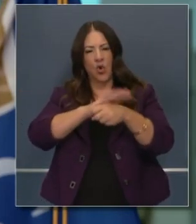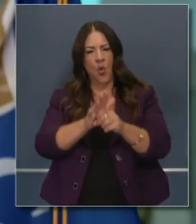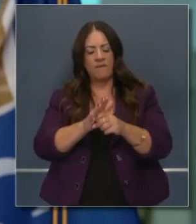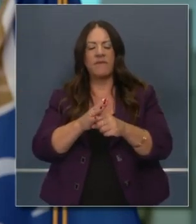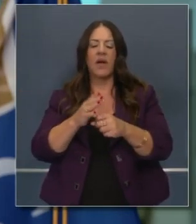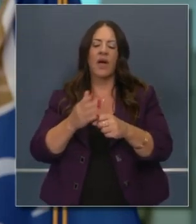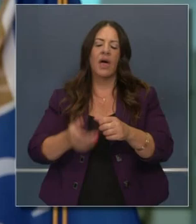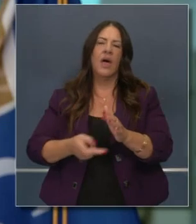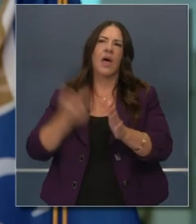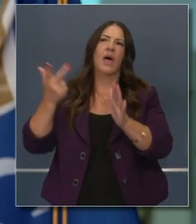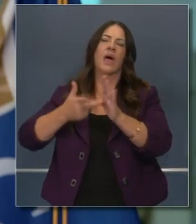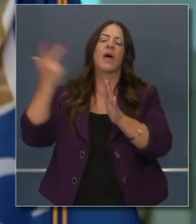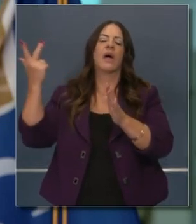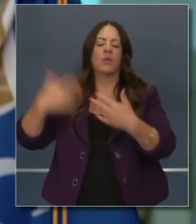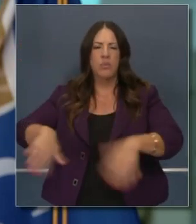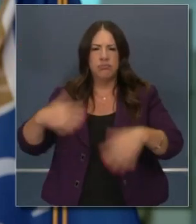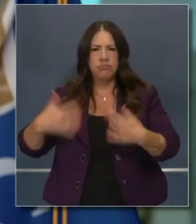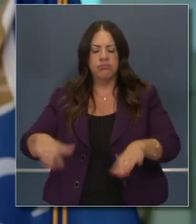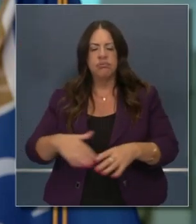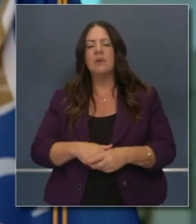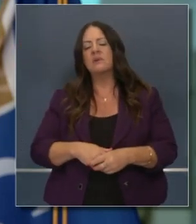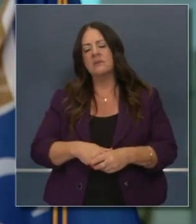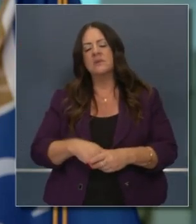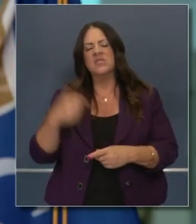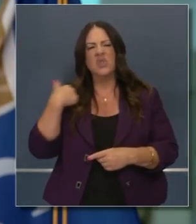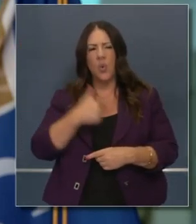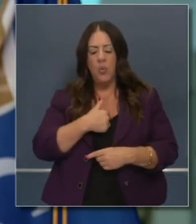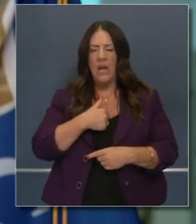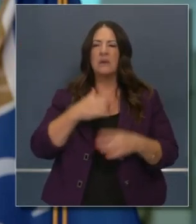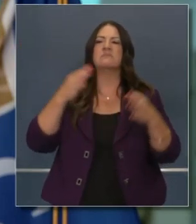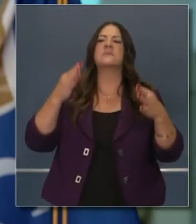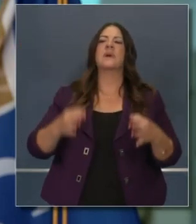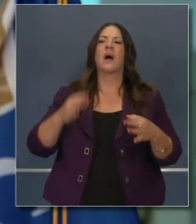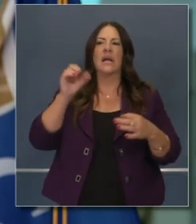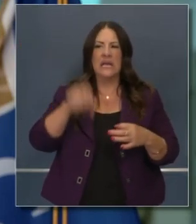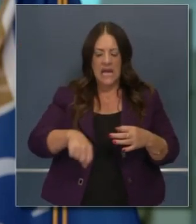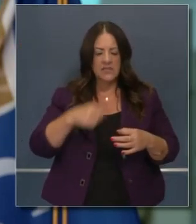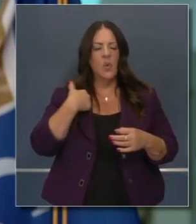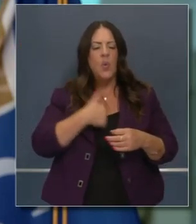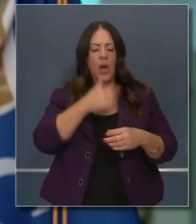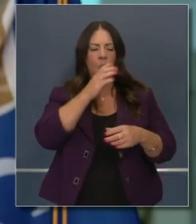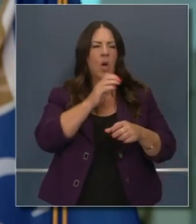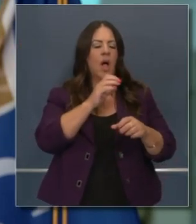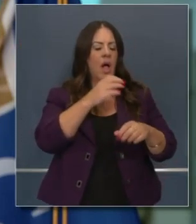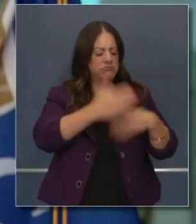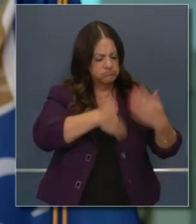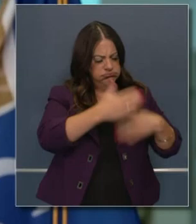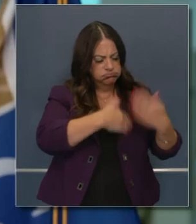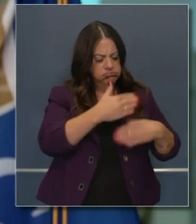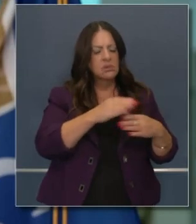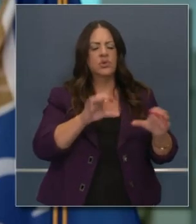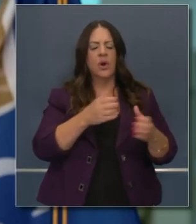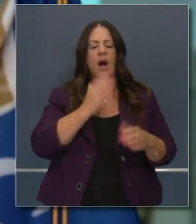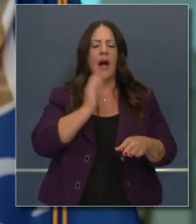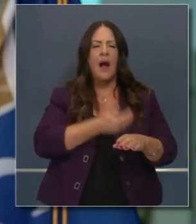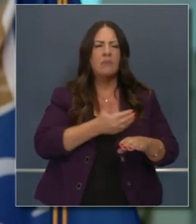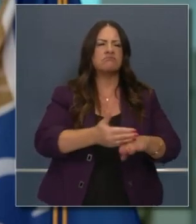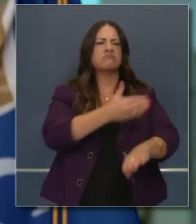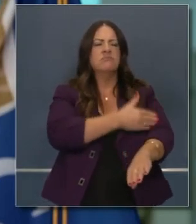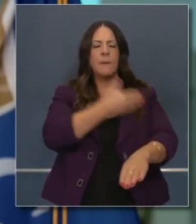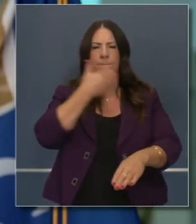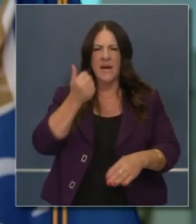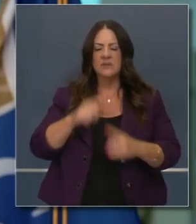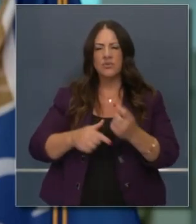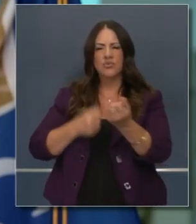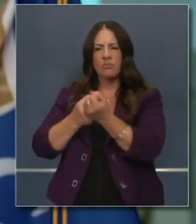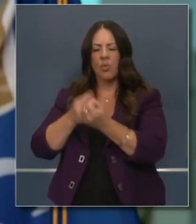responsabilidad persiste y mi compromiso y resolución aún ha aumentado solamente. El punto que usted está reiterando es